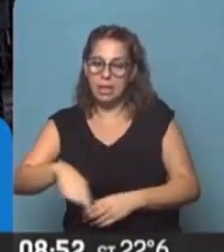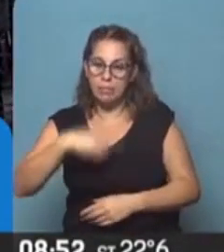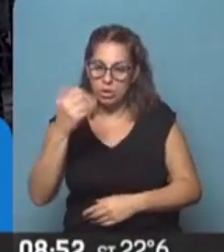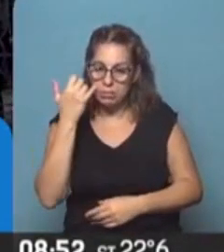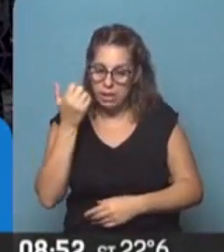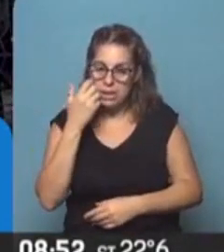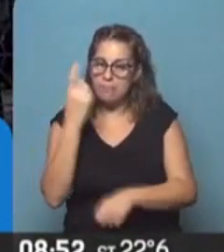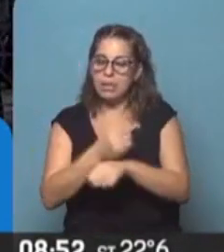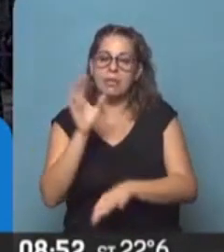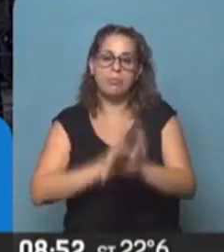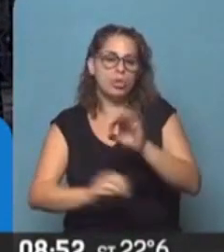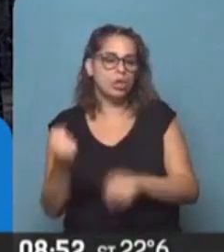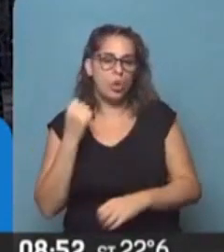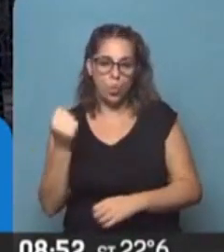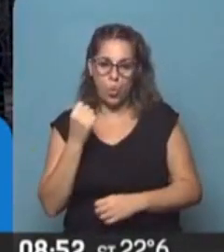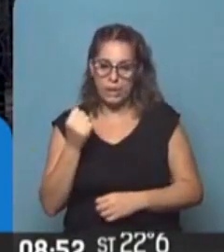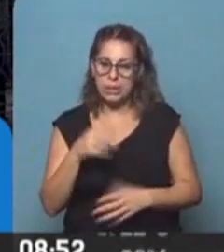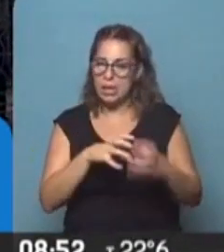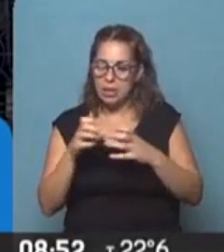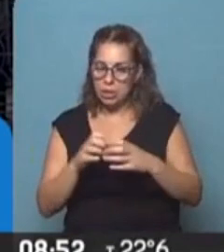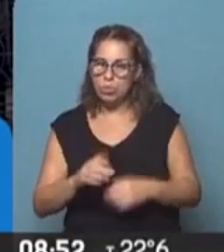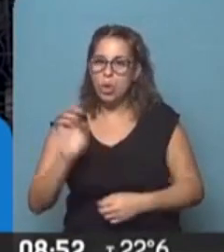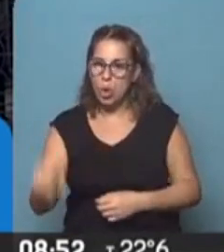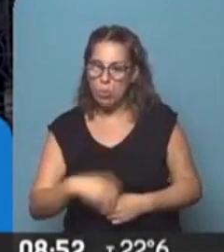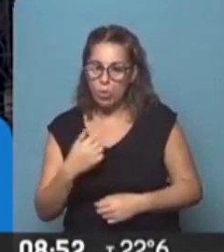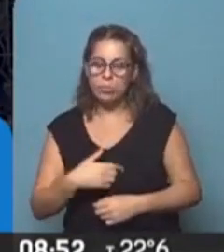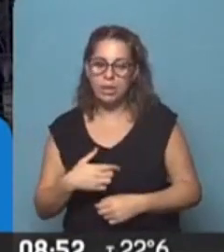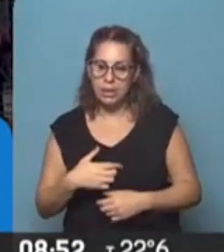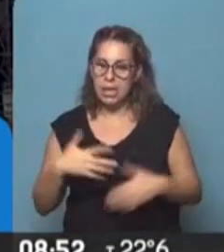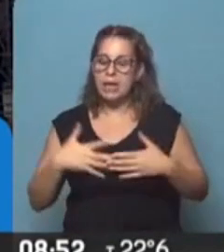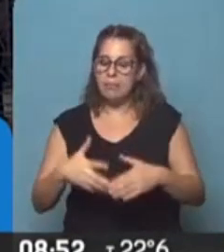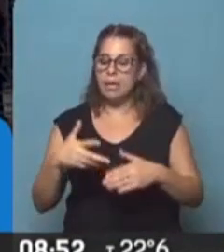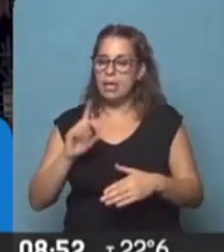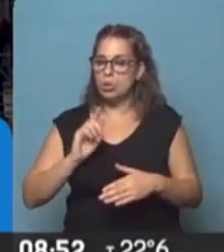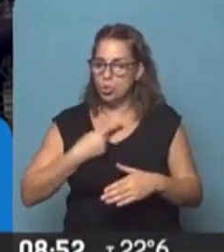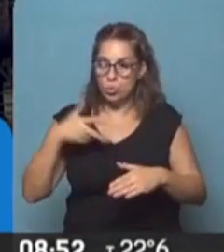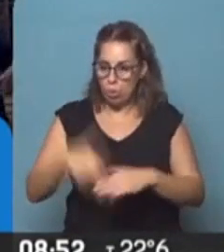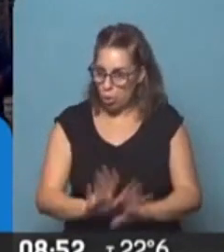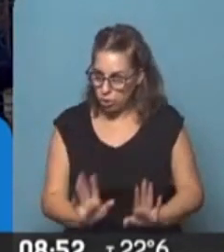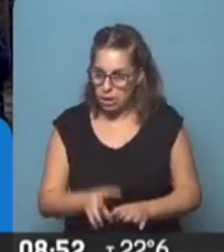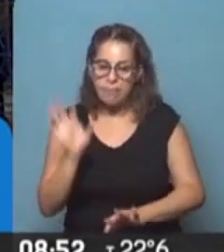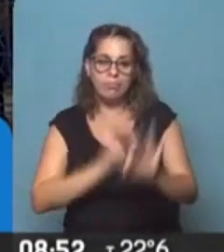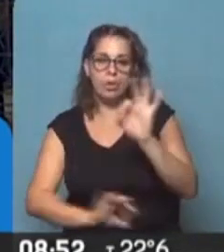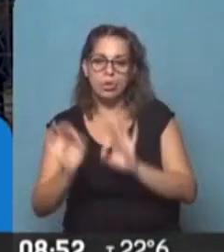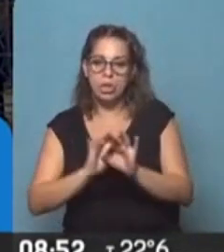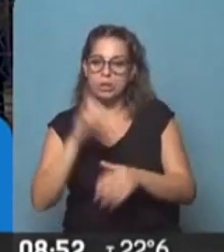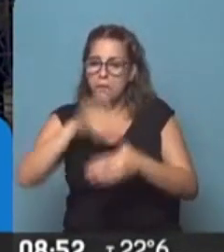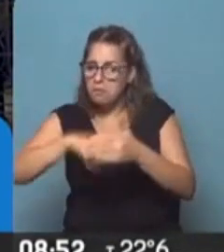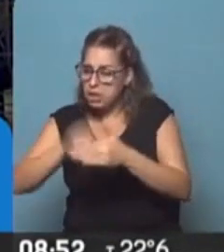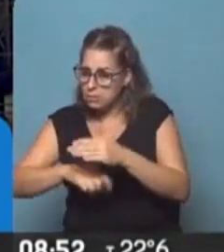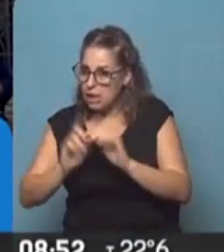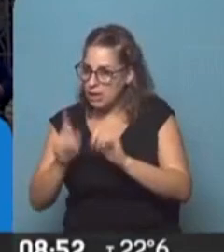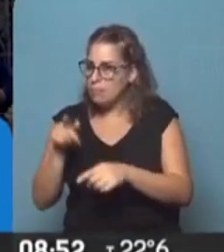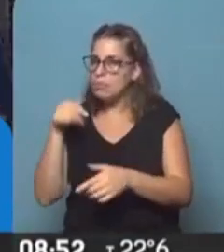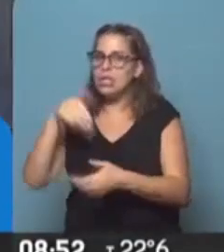ya el primer proyecto fuerte de discusión, que tiene que ver con la interrupción voluntaria del embarazo, y ese proyecto lleva entre las firmas principales la